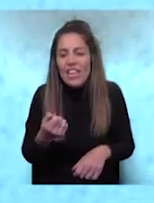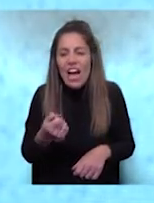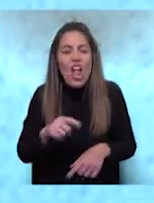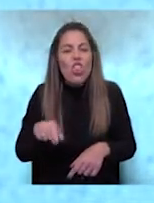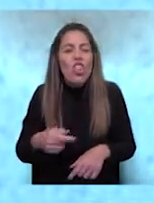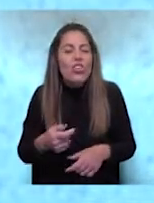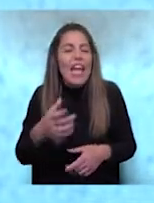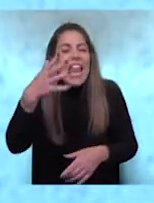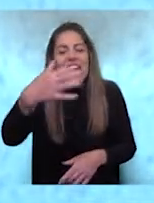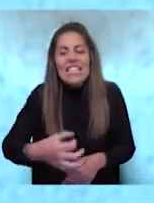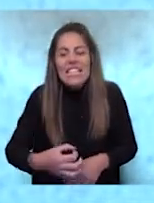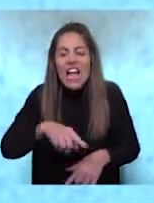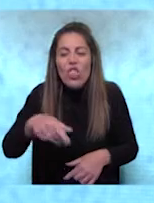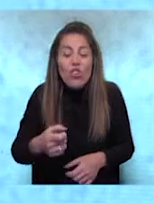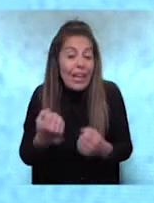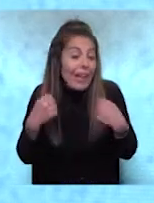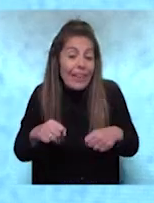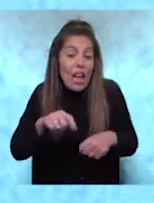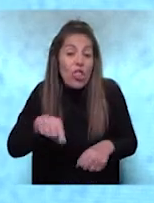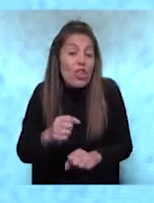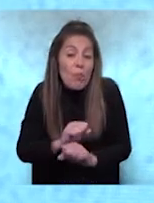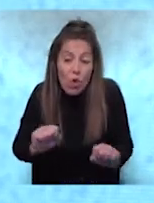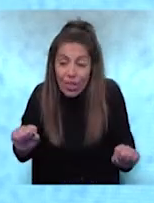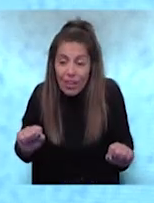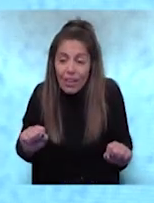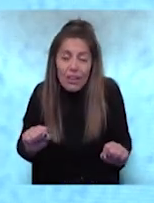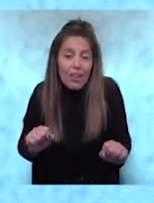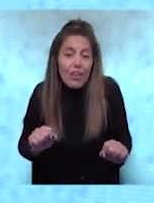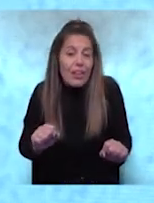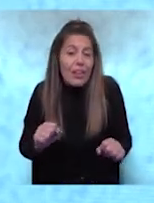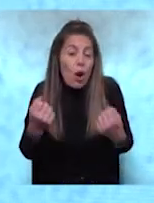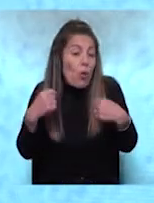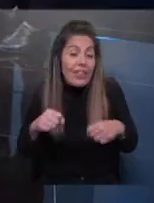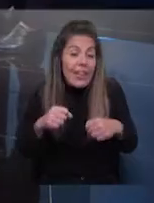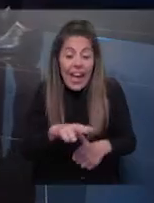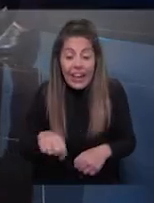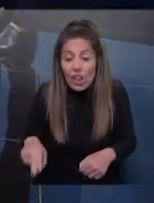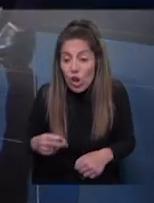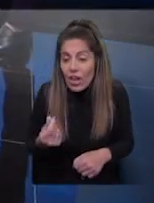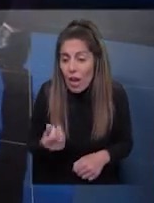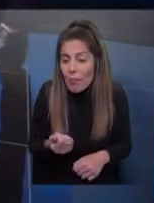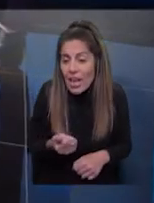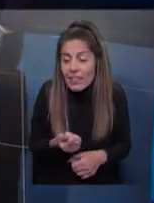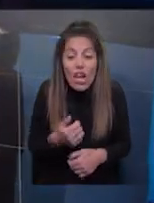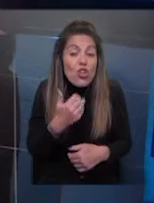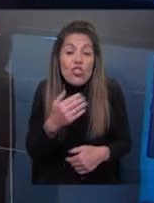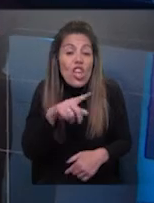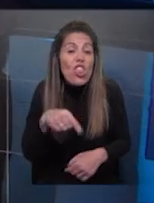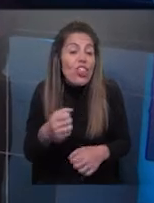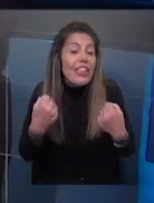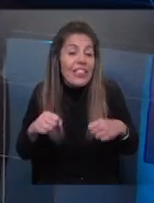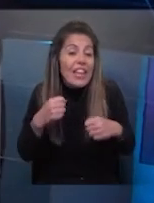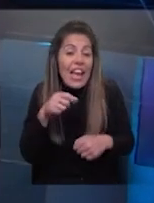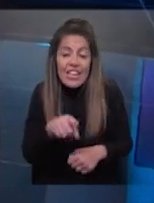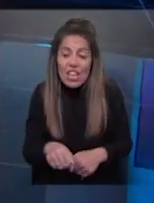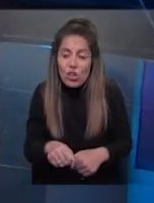Islas Maldivas? ¿Entrená donde podés? Es como si está entrenando. ¿Y entrená en el Río de la Plata? Ajá. ¿O entrená? No sé dónde entrenan esto.